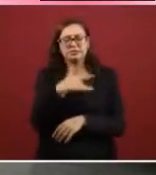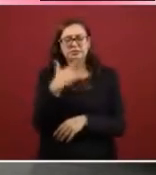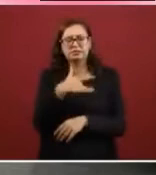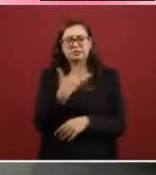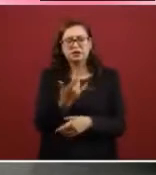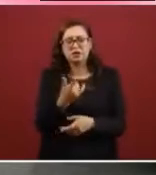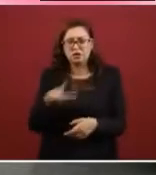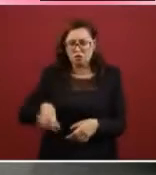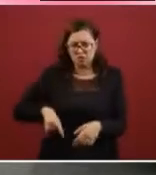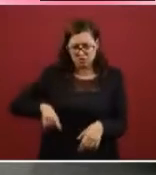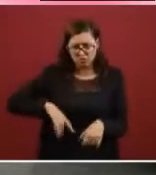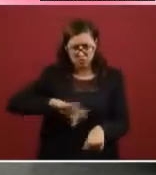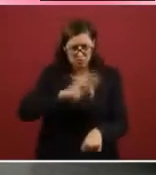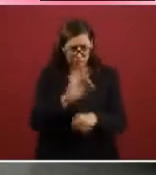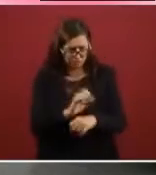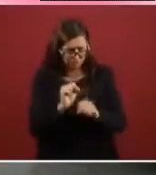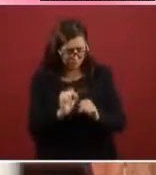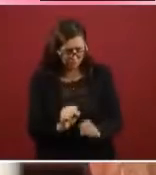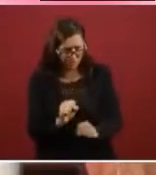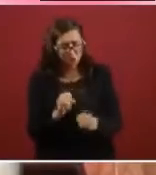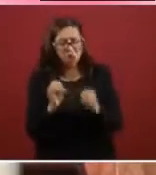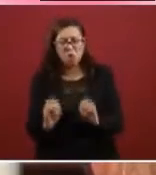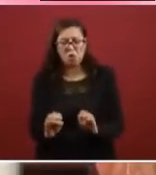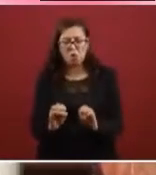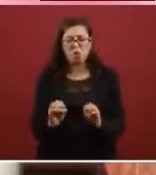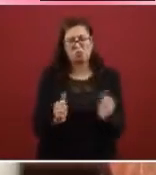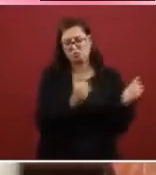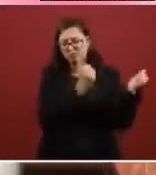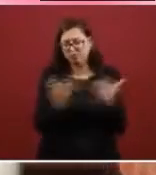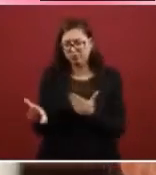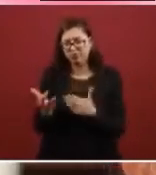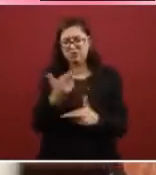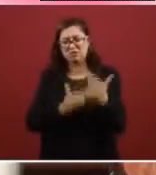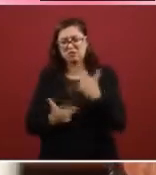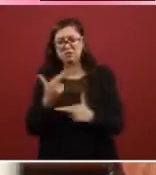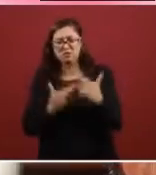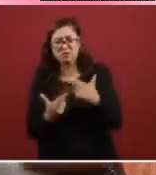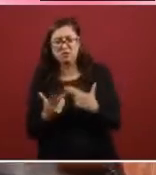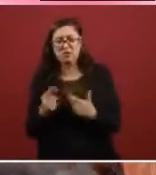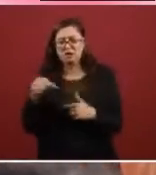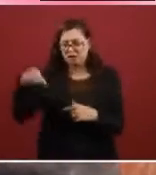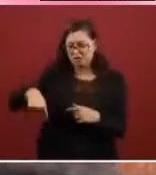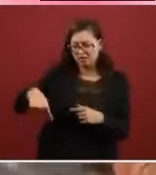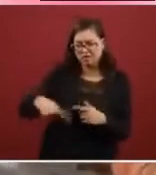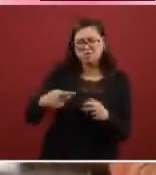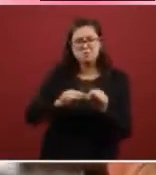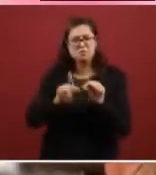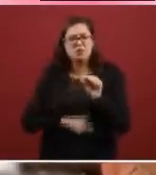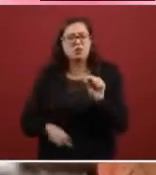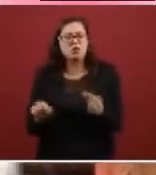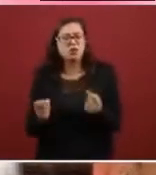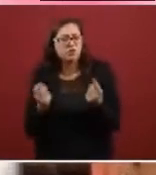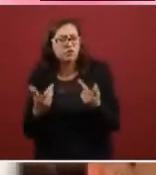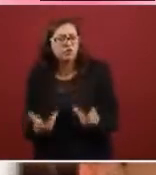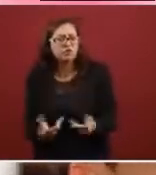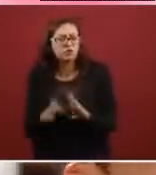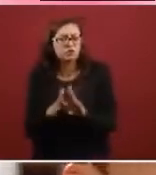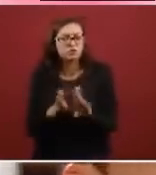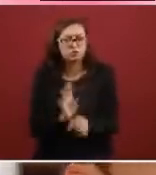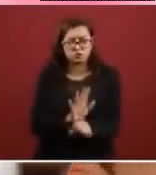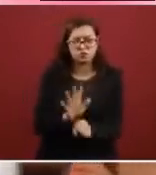su gobierno? Y también si son deportados, deporting el gobierno está totalmente of, capacitado, tiene los recursos people.